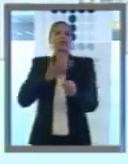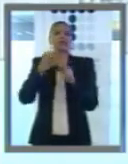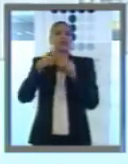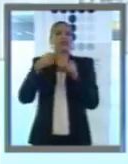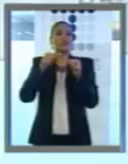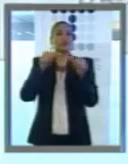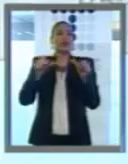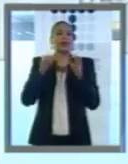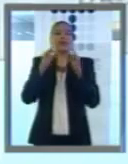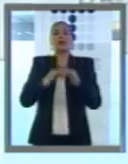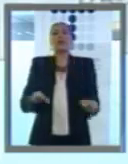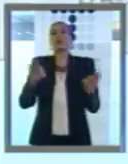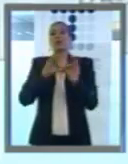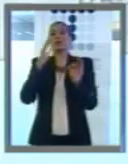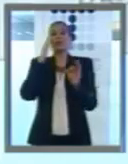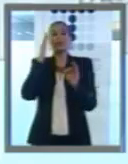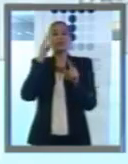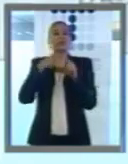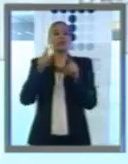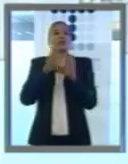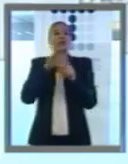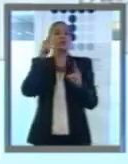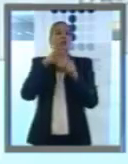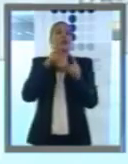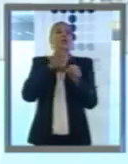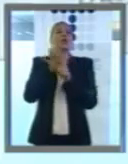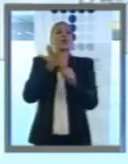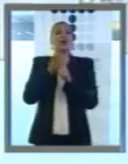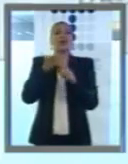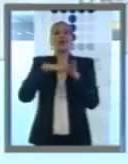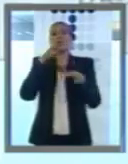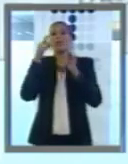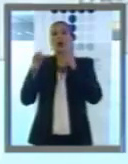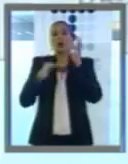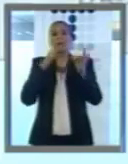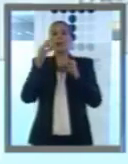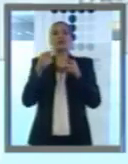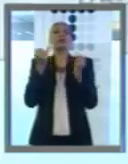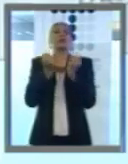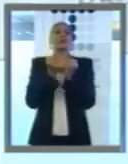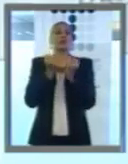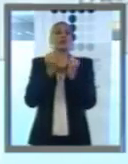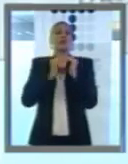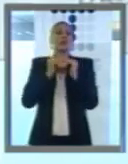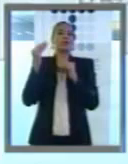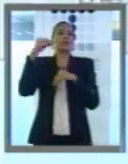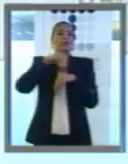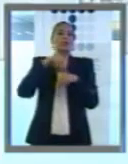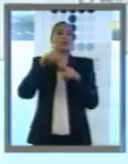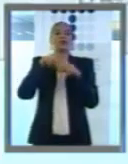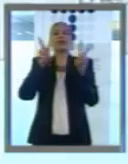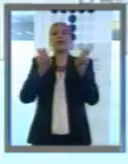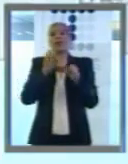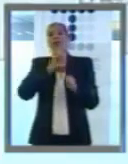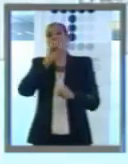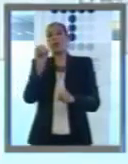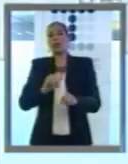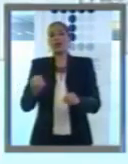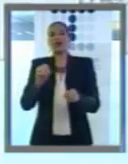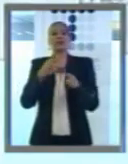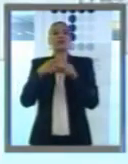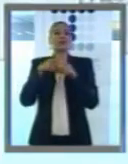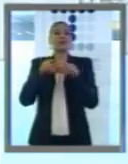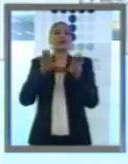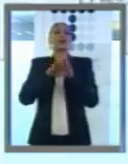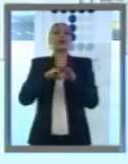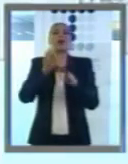tarea fundamental emitir criterios sobre la promoción, sobre la implementación en materia de obligaciones de oficio, en